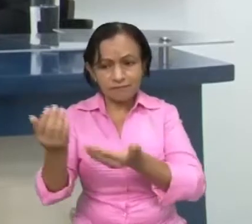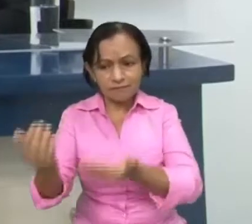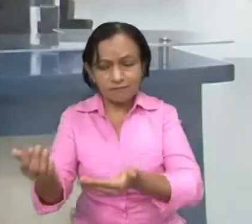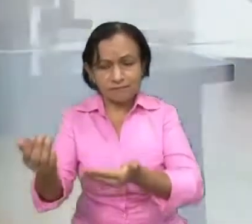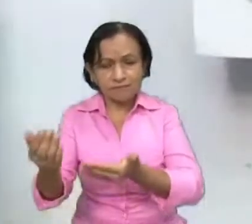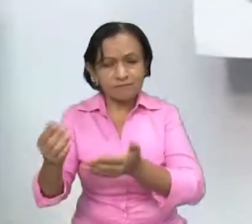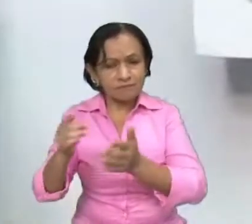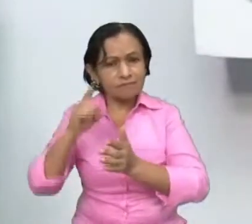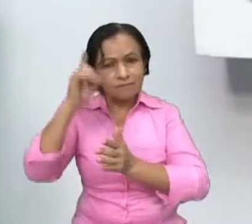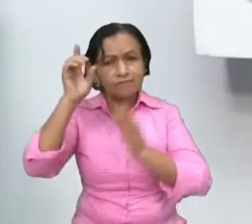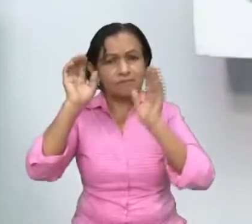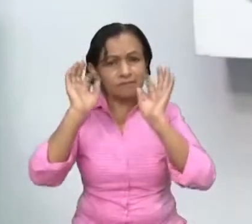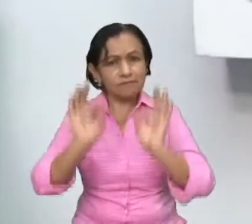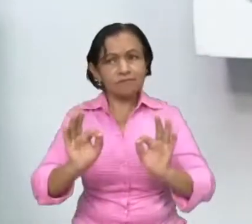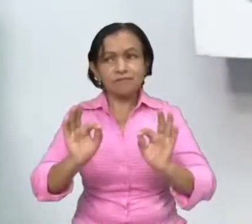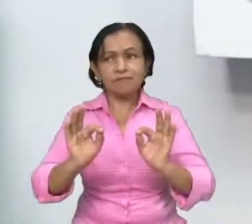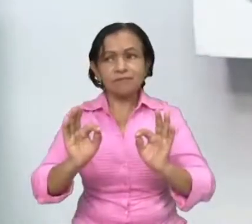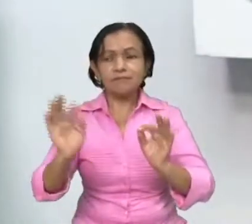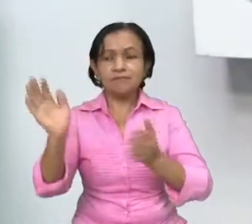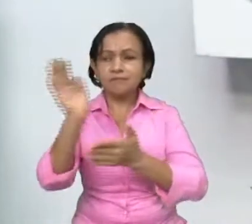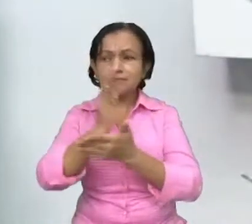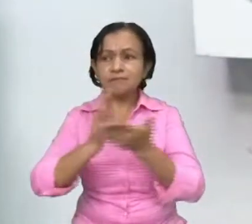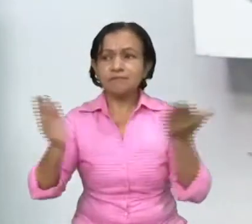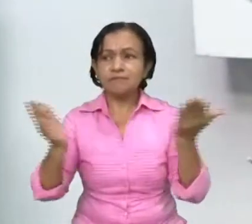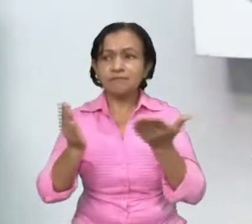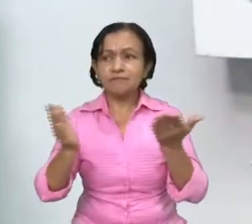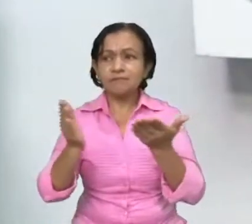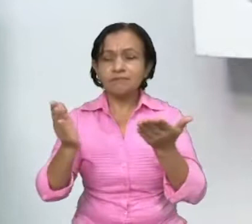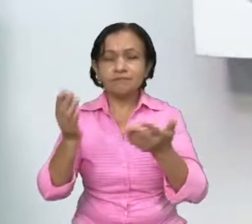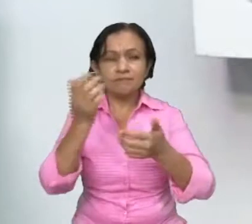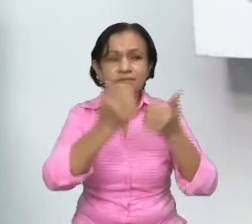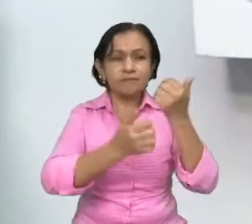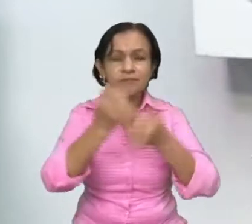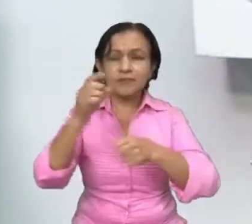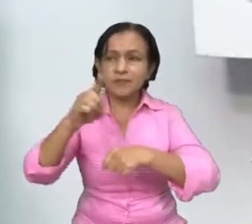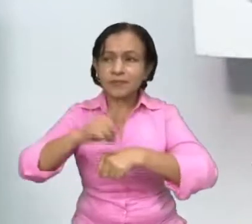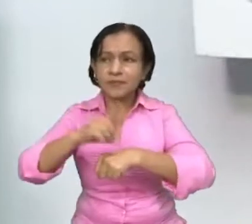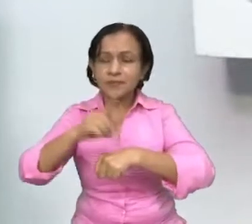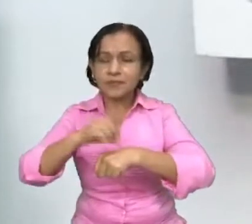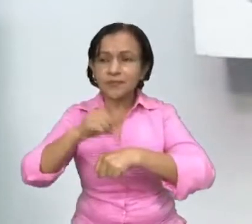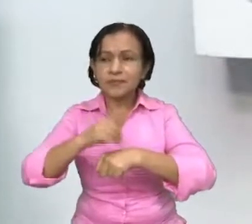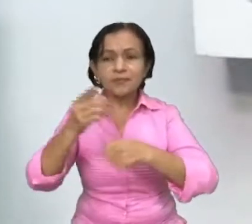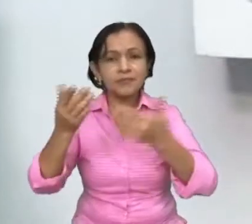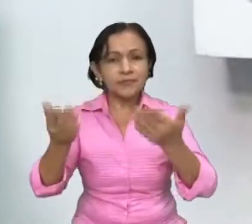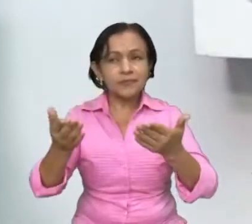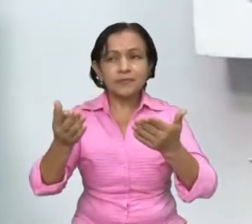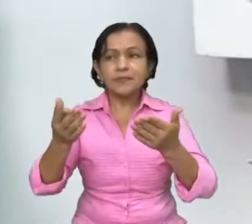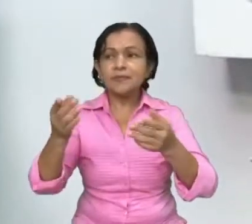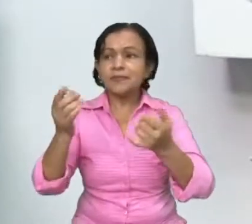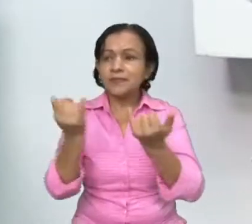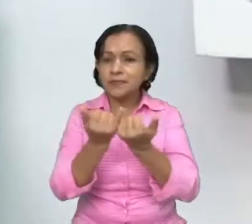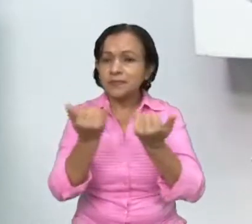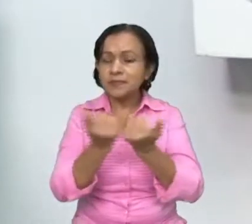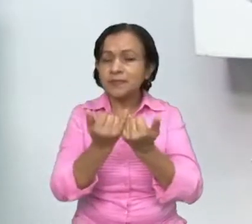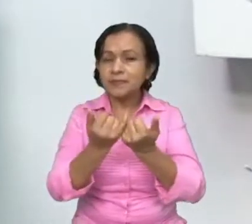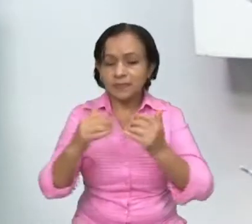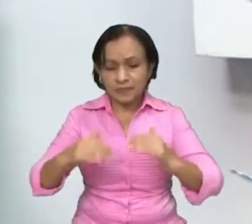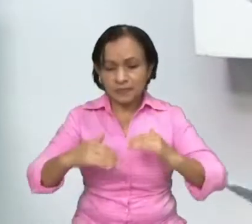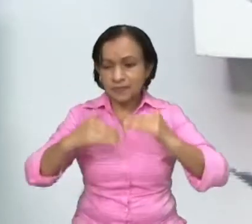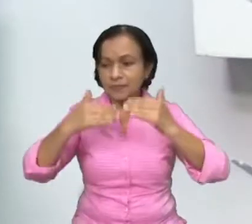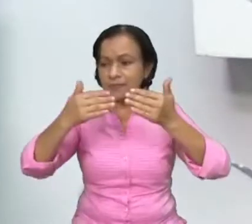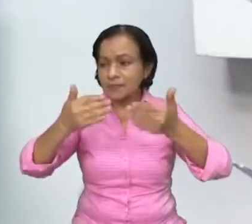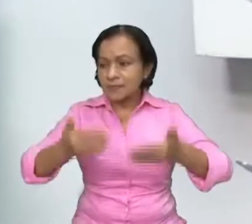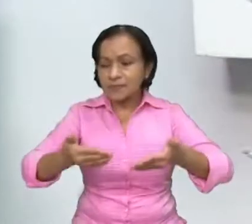completamente bien después de esta cirugía. Evidentemente, como todo evento quirúrgico tiene complicaciones. Nosotros hemos tenido desenlaces